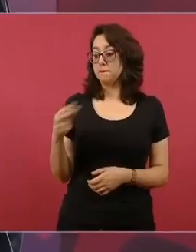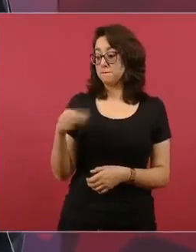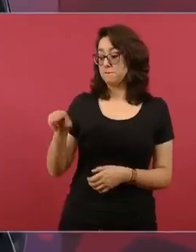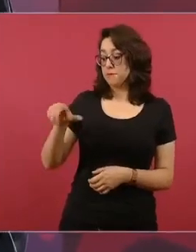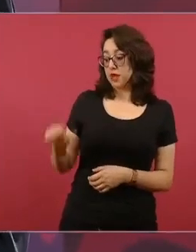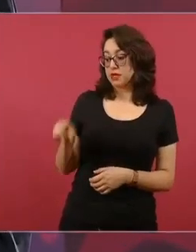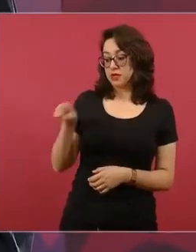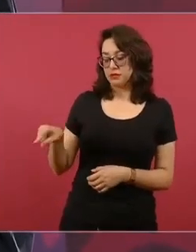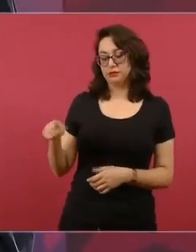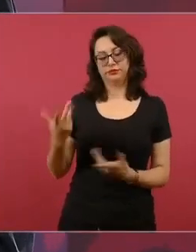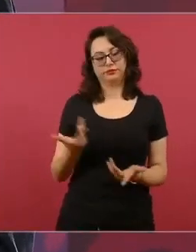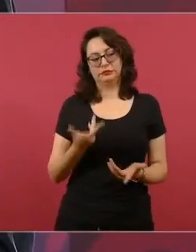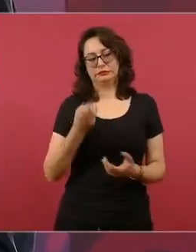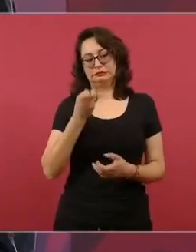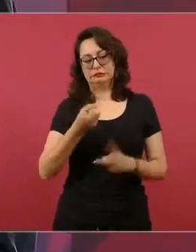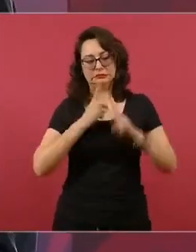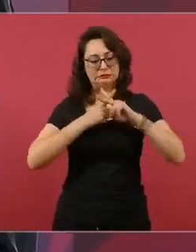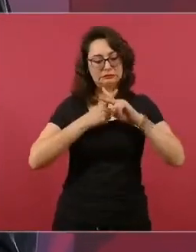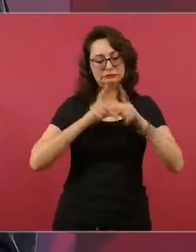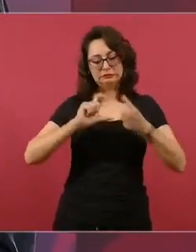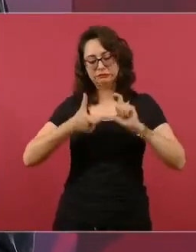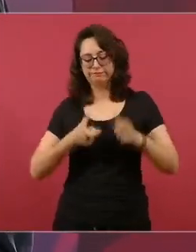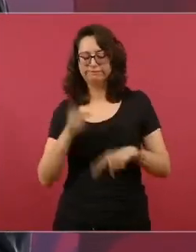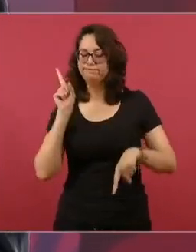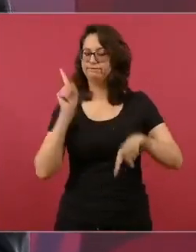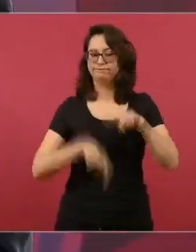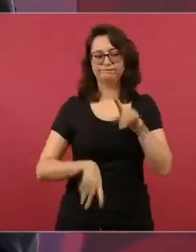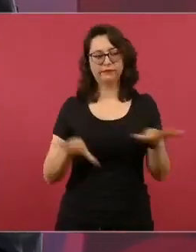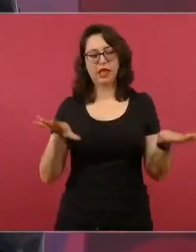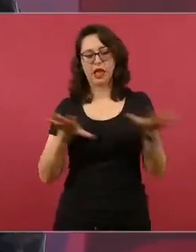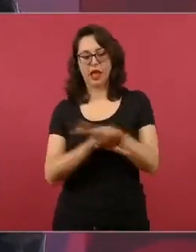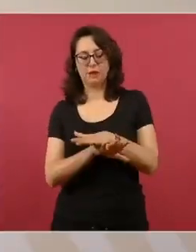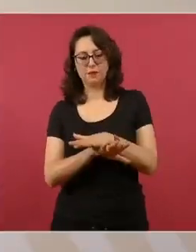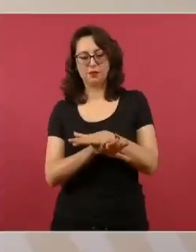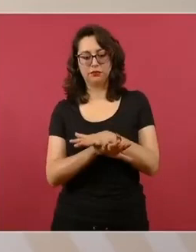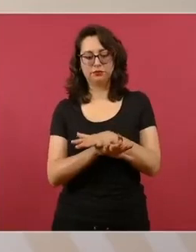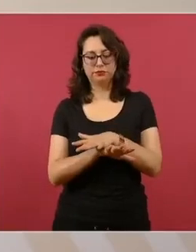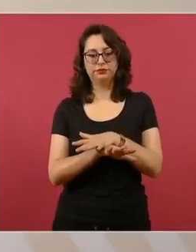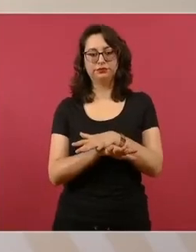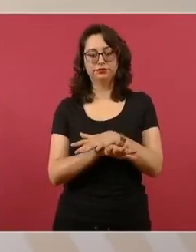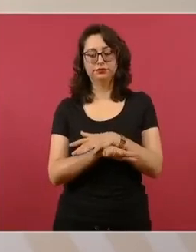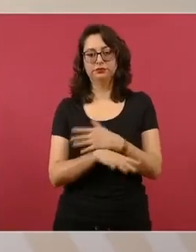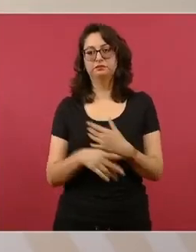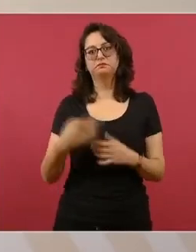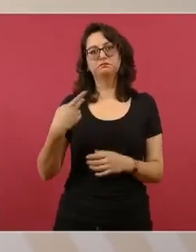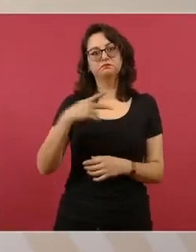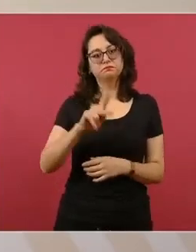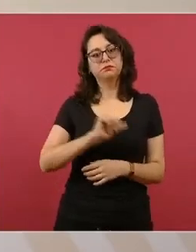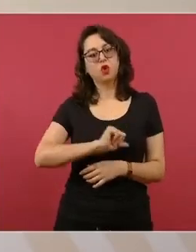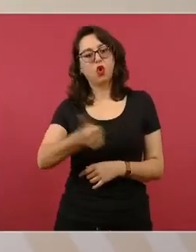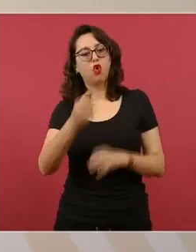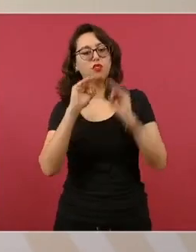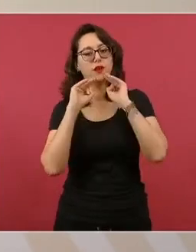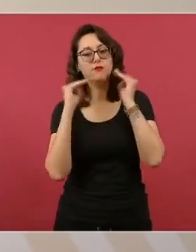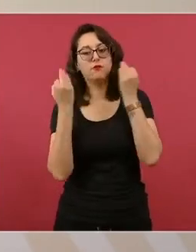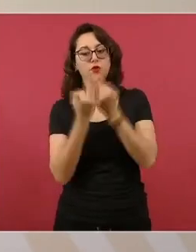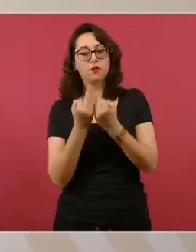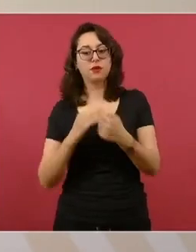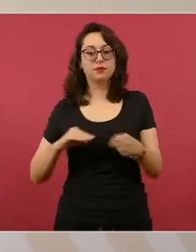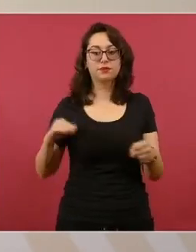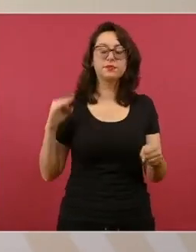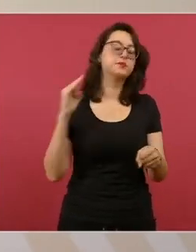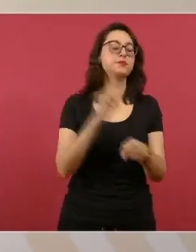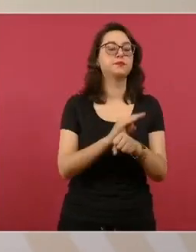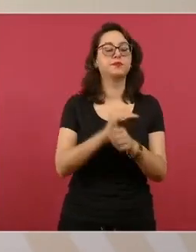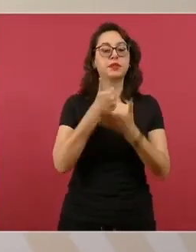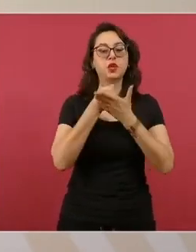facturación falsa, las factureras que florecieron en ese sexenio, desde